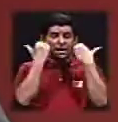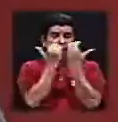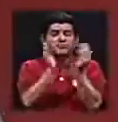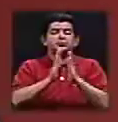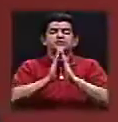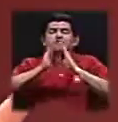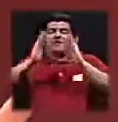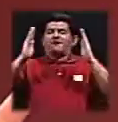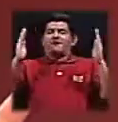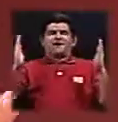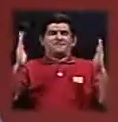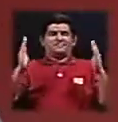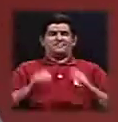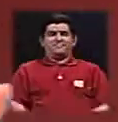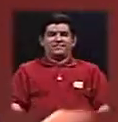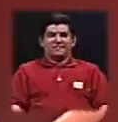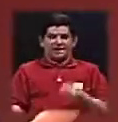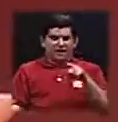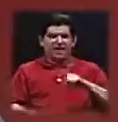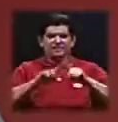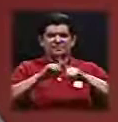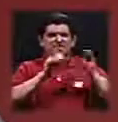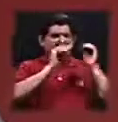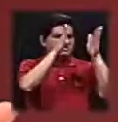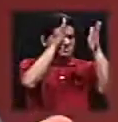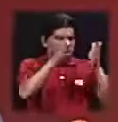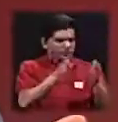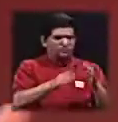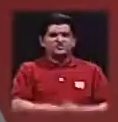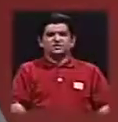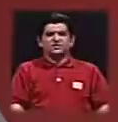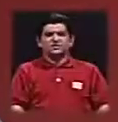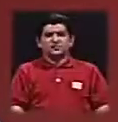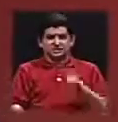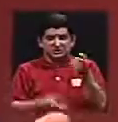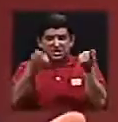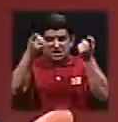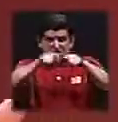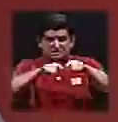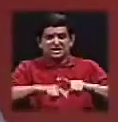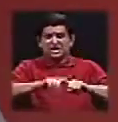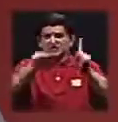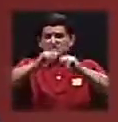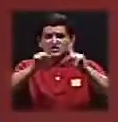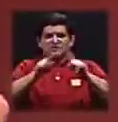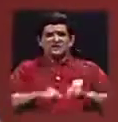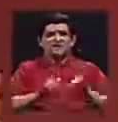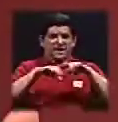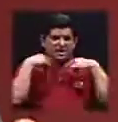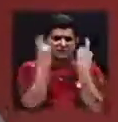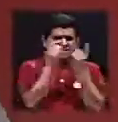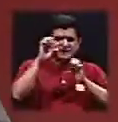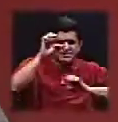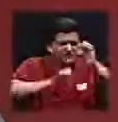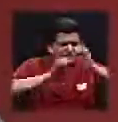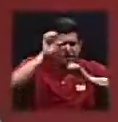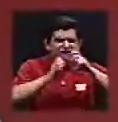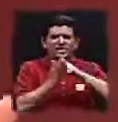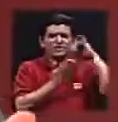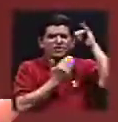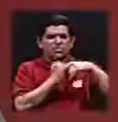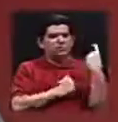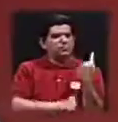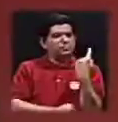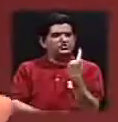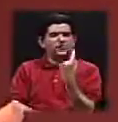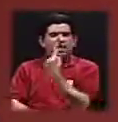amplia de catedráticos y profesores de las diferentes unidades para evaluar cada uno de los proyectos,